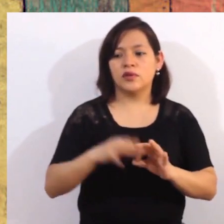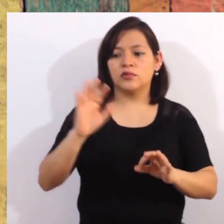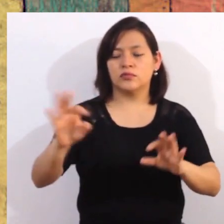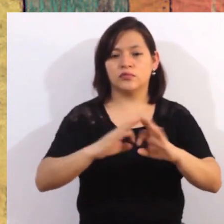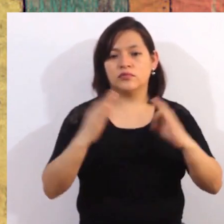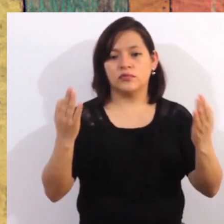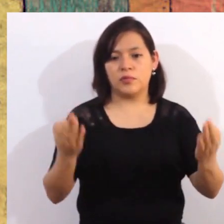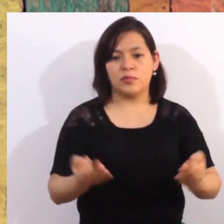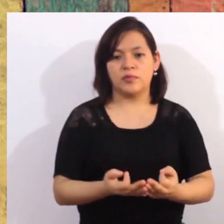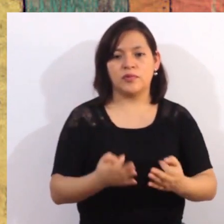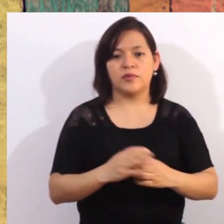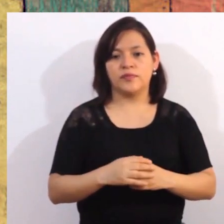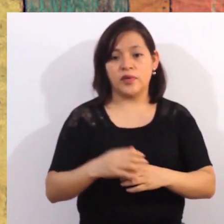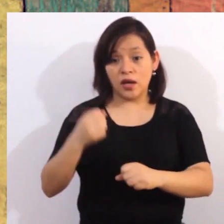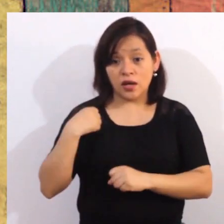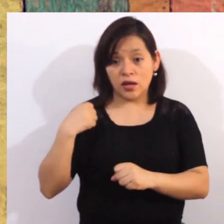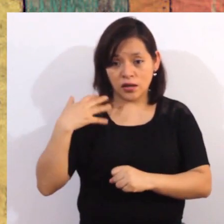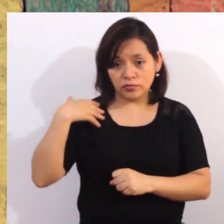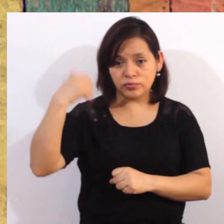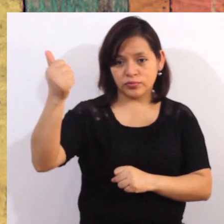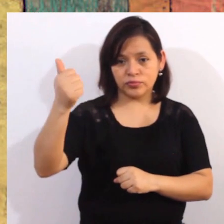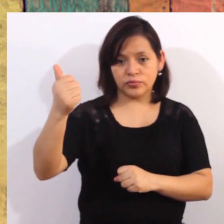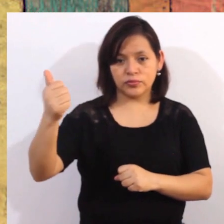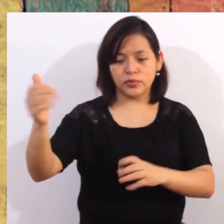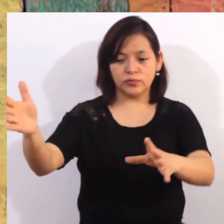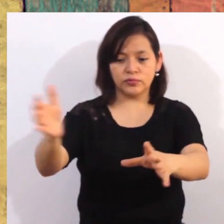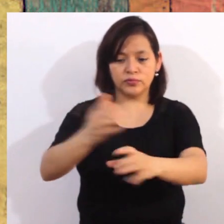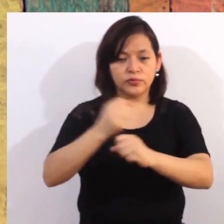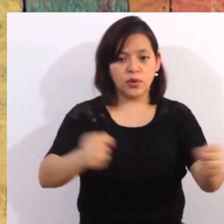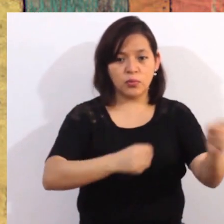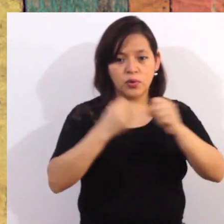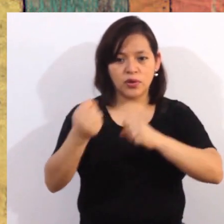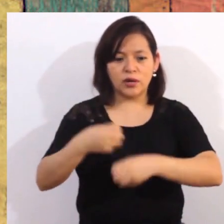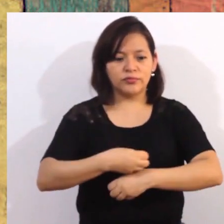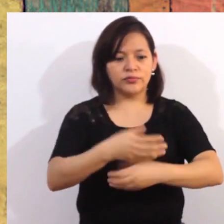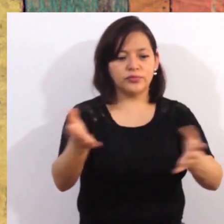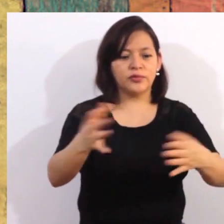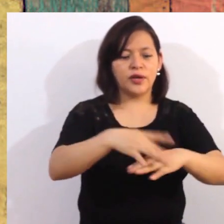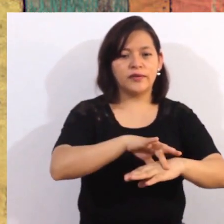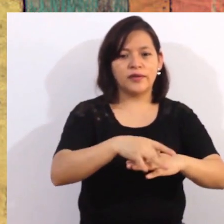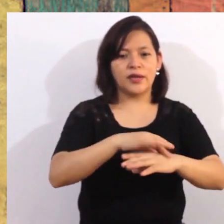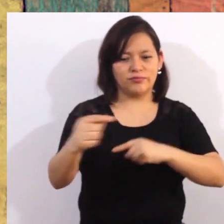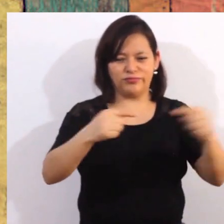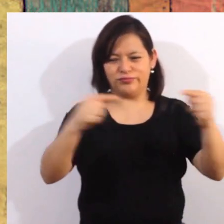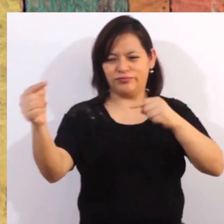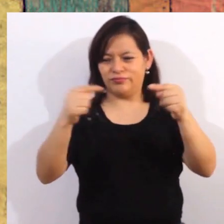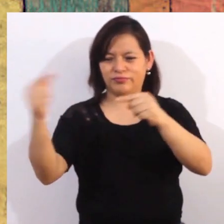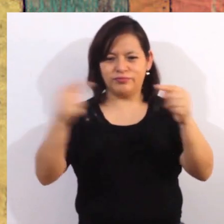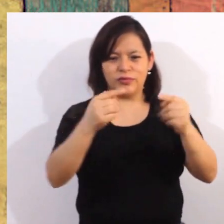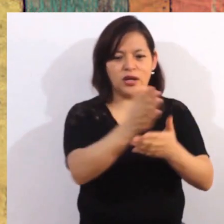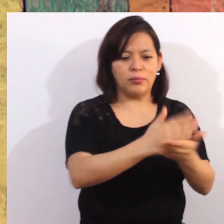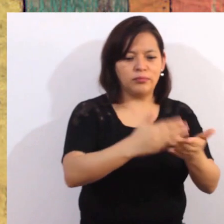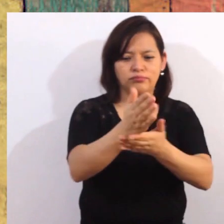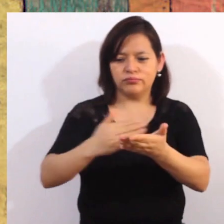descendencia. Y esos generales tomaron el poder. Así se repartieron y esta fue una suerte de